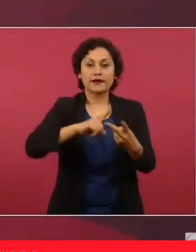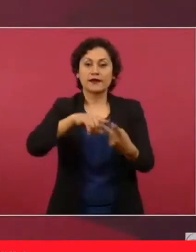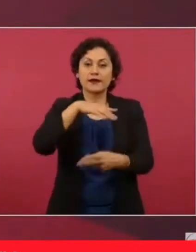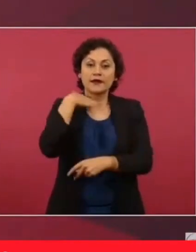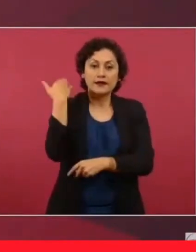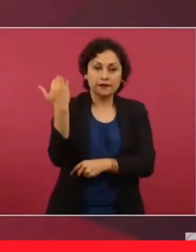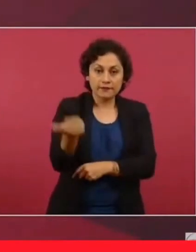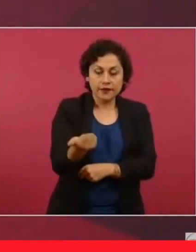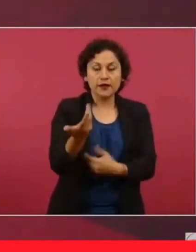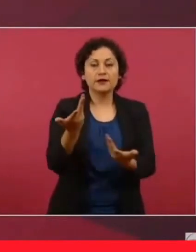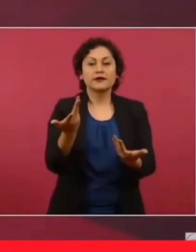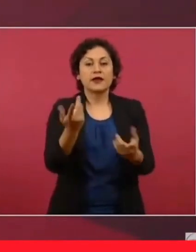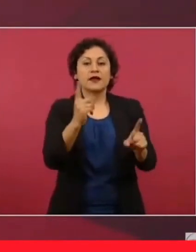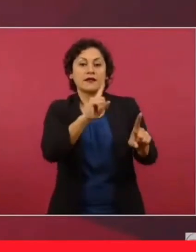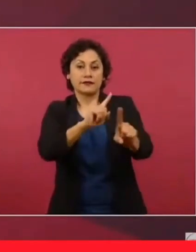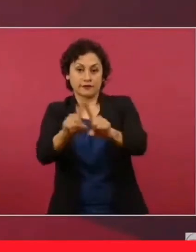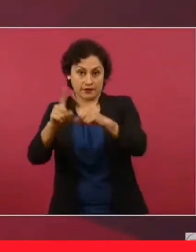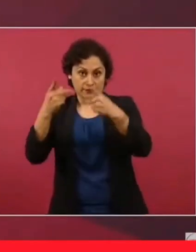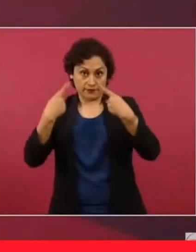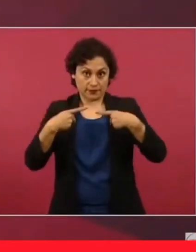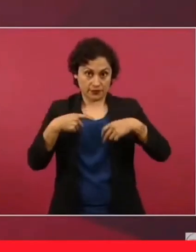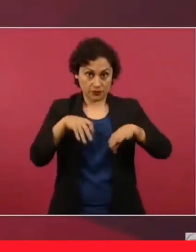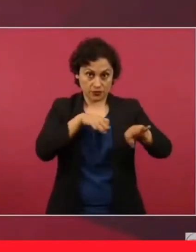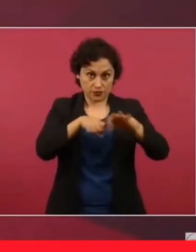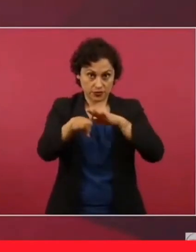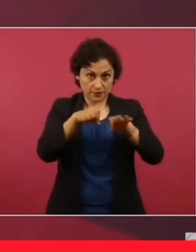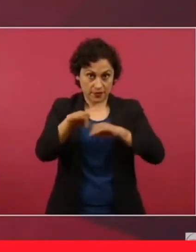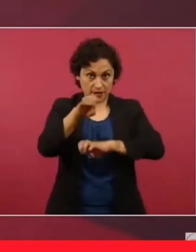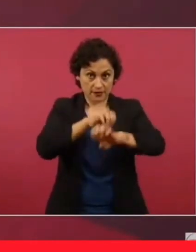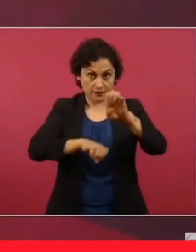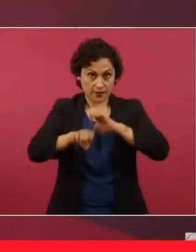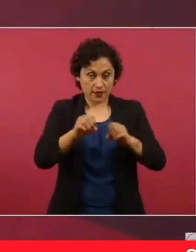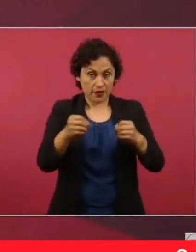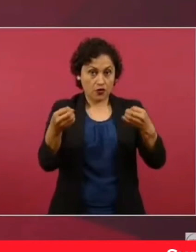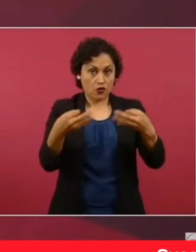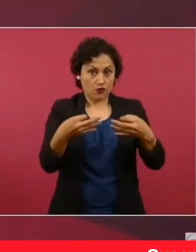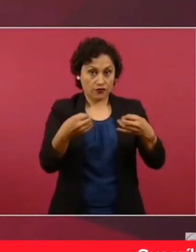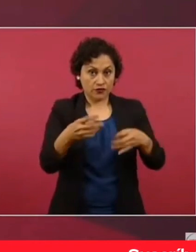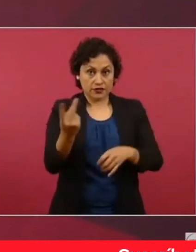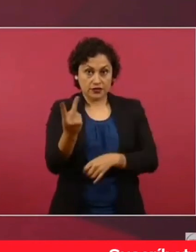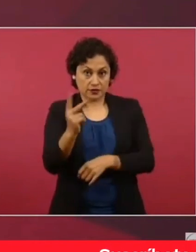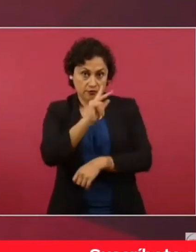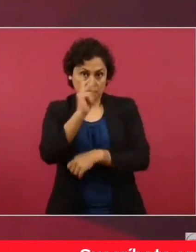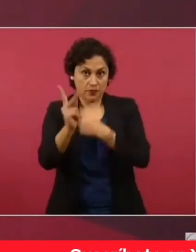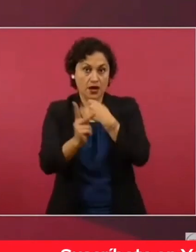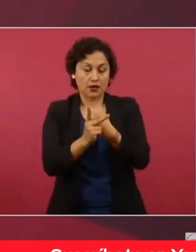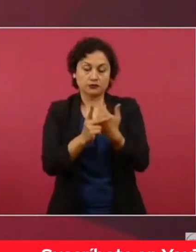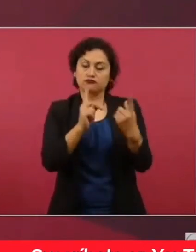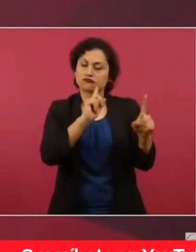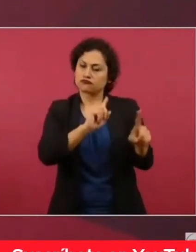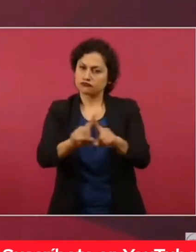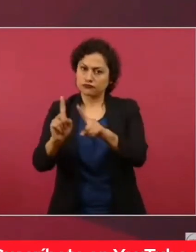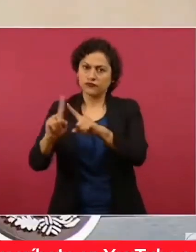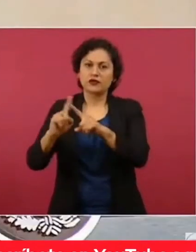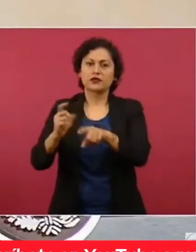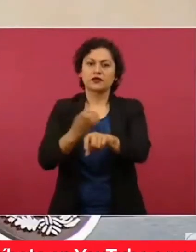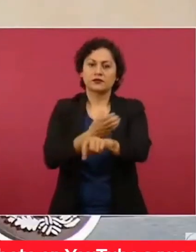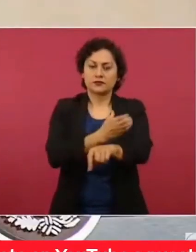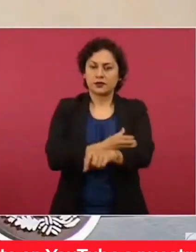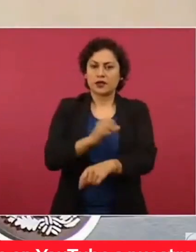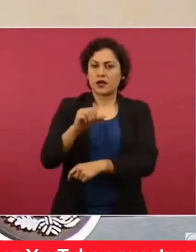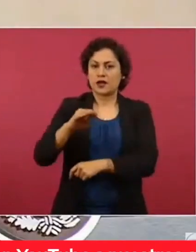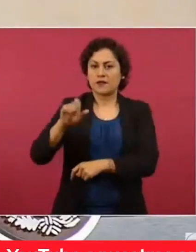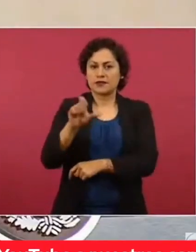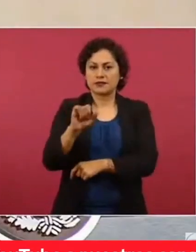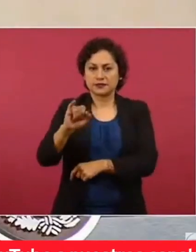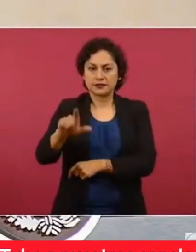de personal de las embajadas de ambos países, las compañeras y compañeros de Amexidi, de la